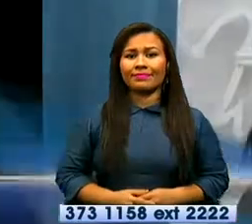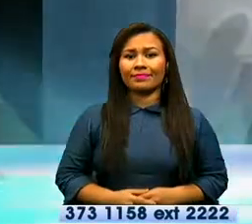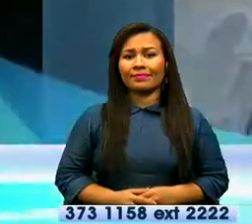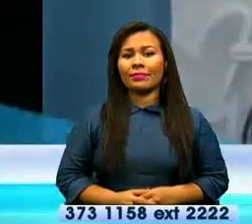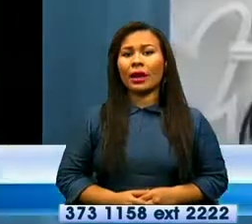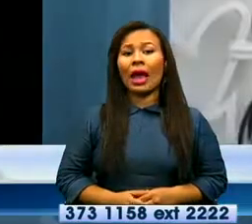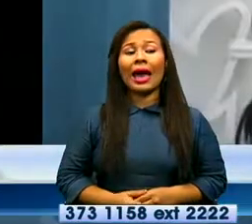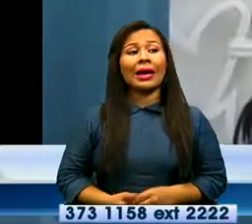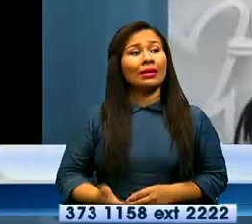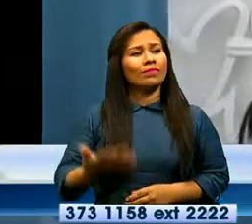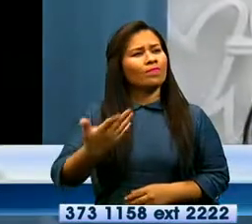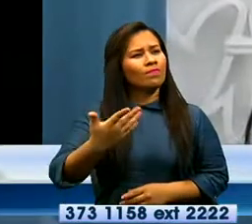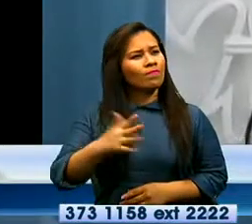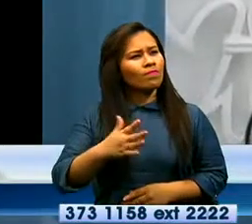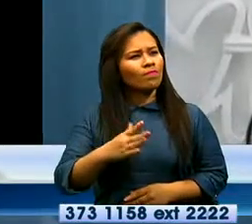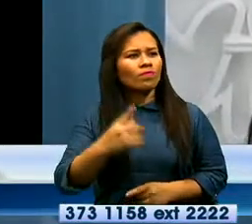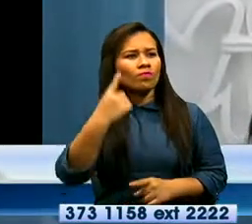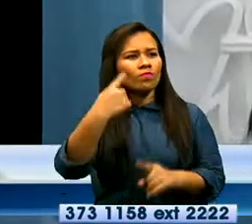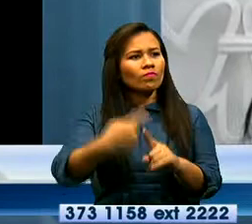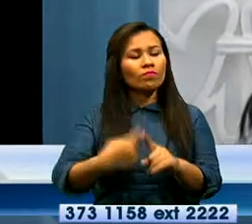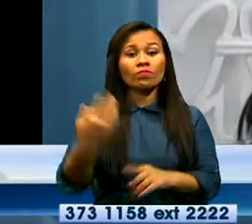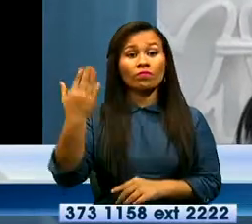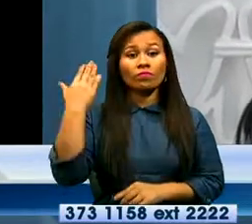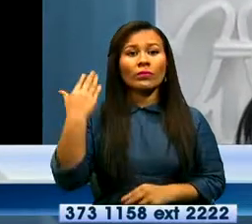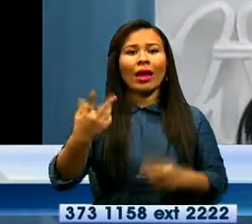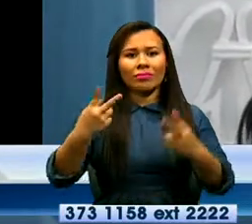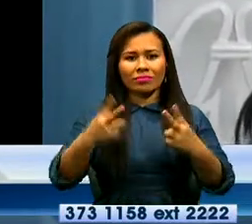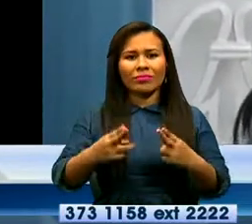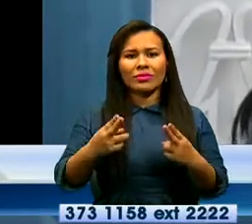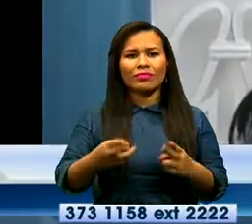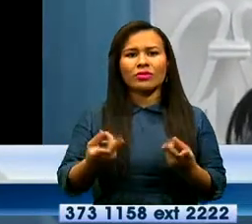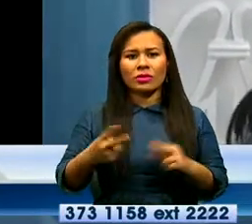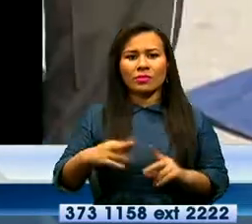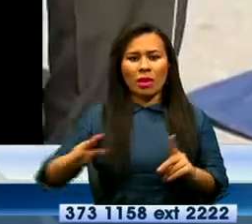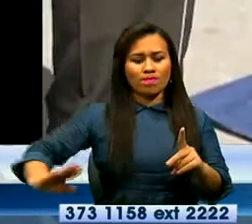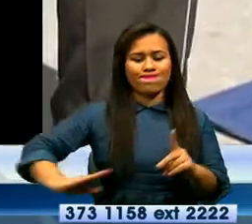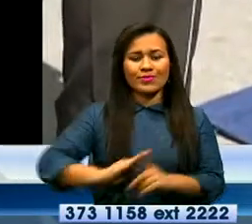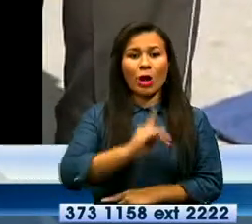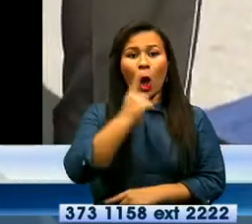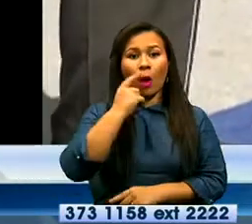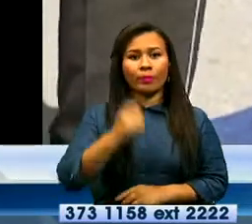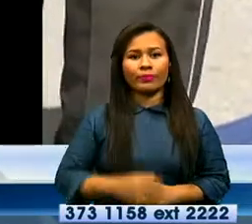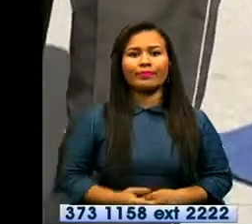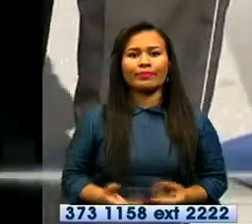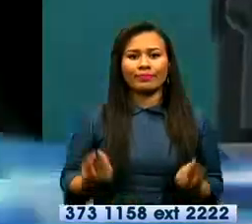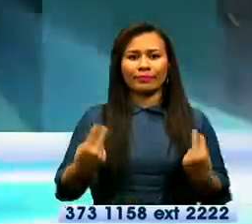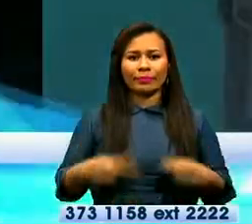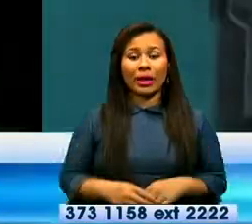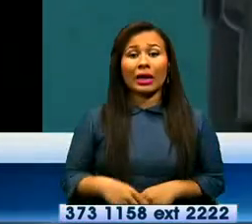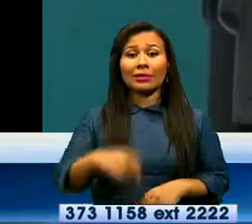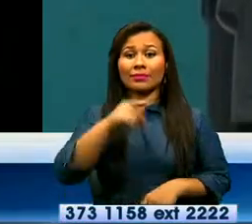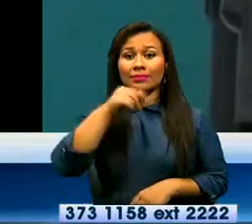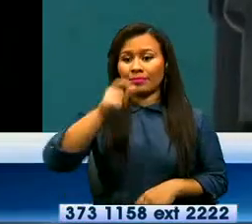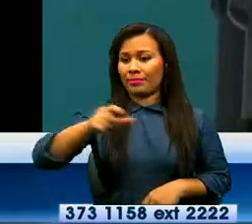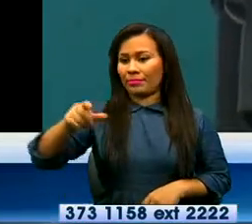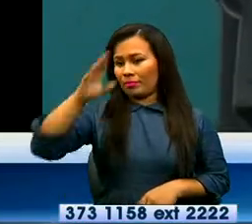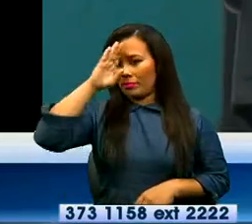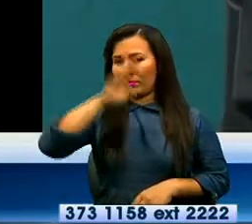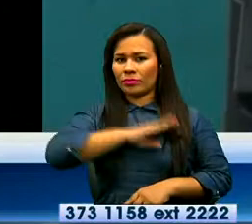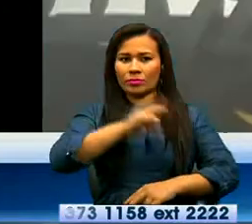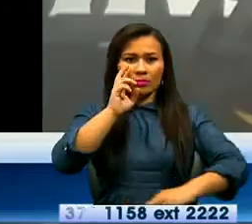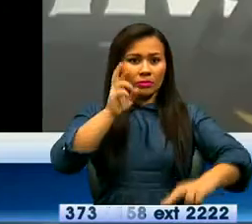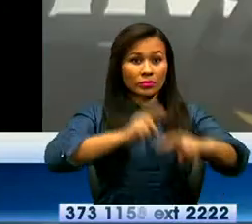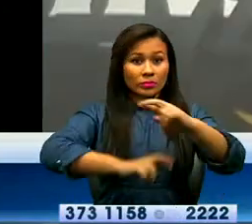más o menos hablamos de hace un mes y medio a lo mucho. También fue atropellado un señor. Miembros del CIAD realizaron los peritajes de